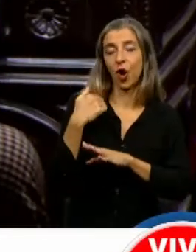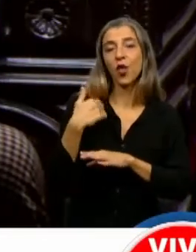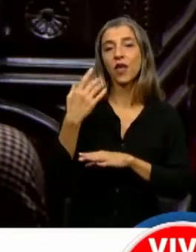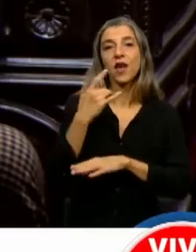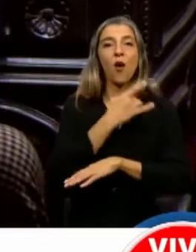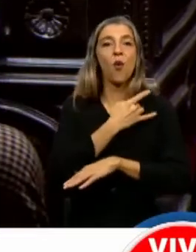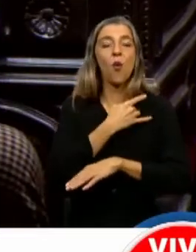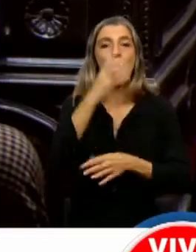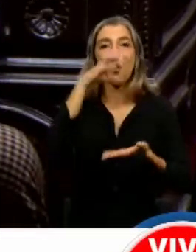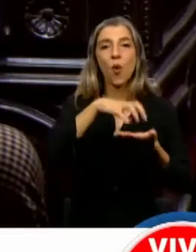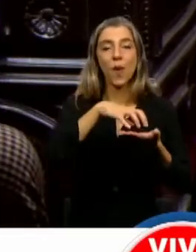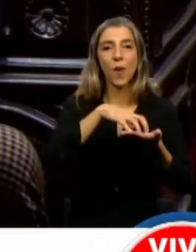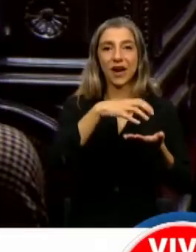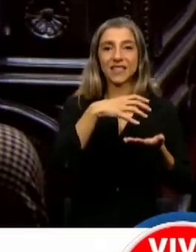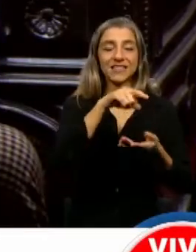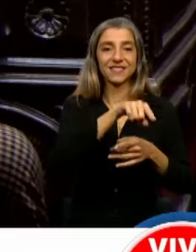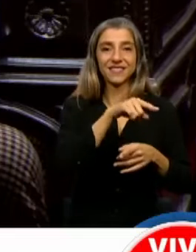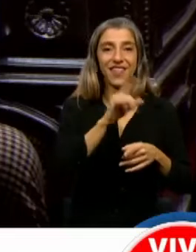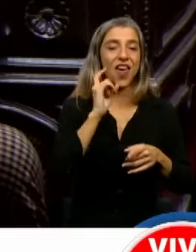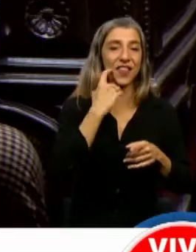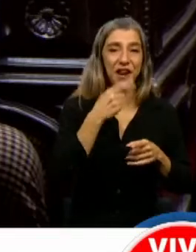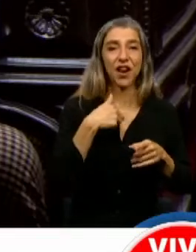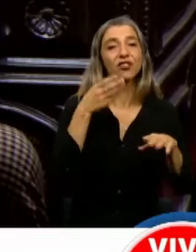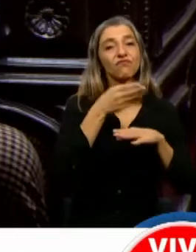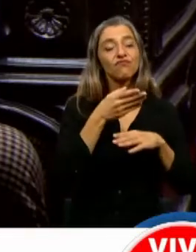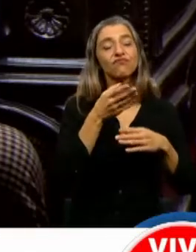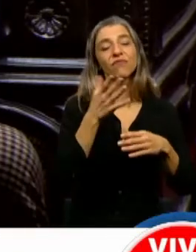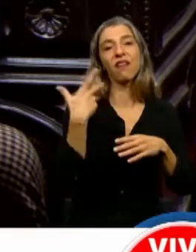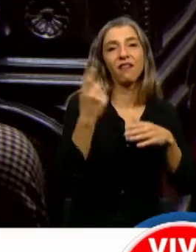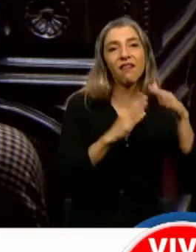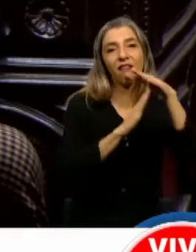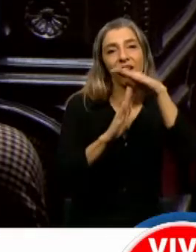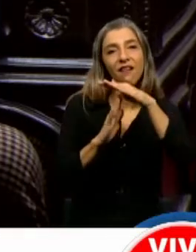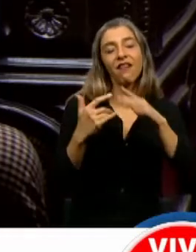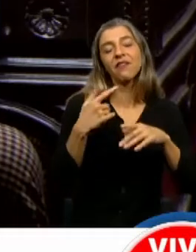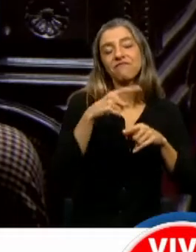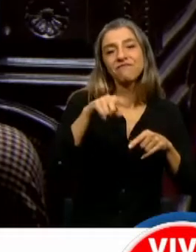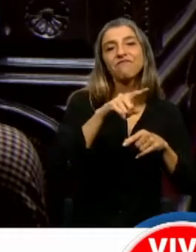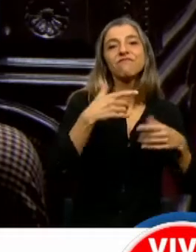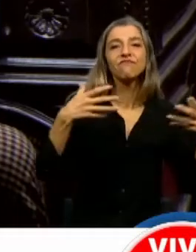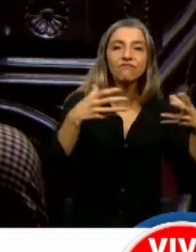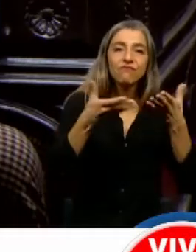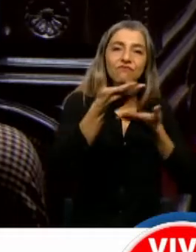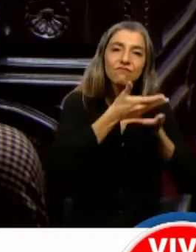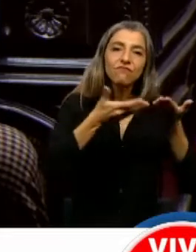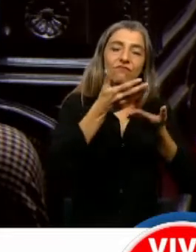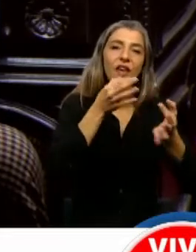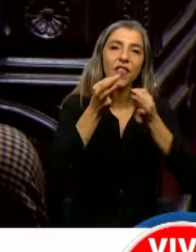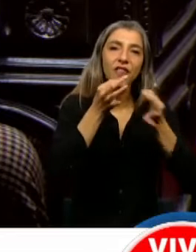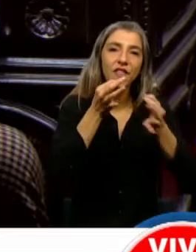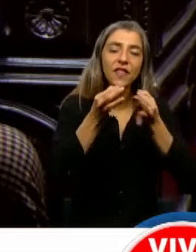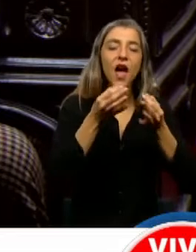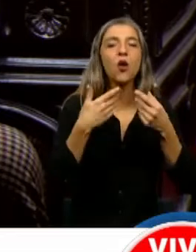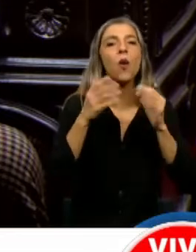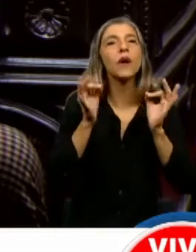Autónoma de Entre Ríos junto a otros colegas profesores, el rector, el decano, y analizamos qué era lo que había pasado en